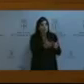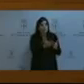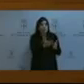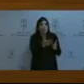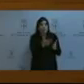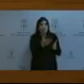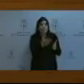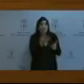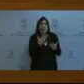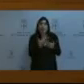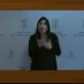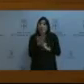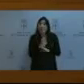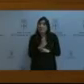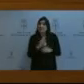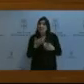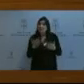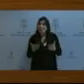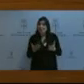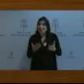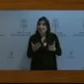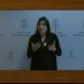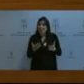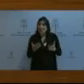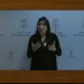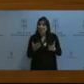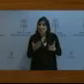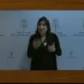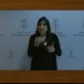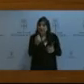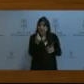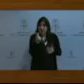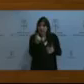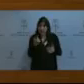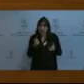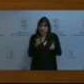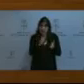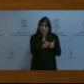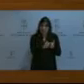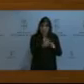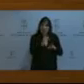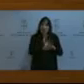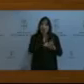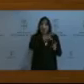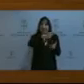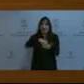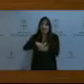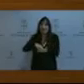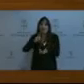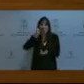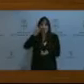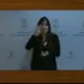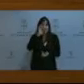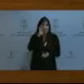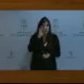partida para invertir en nuevos centros de educación infantil, señoría. Así